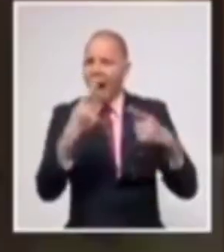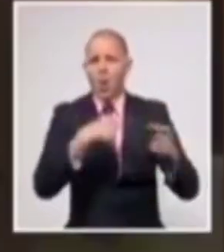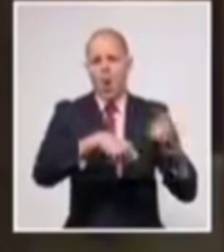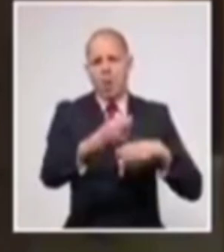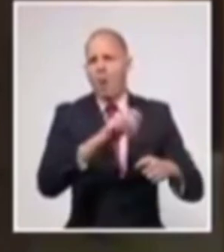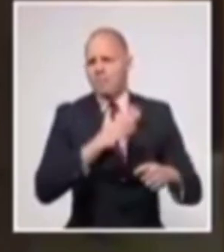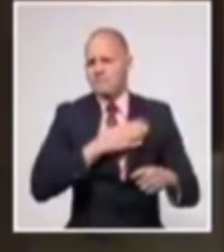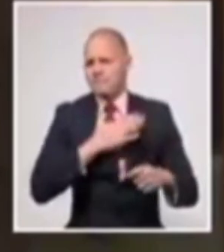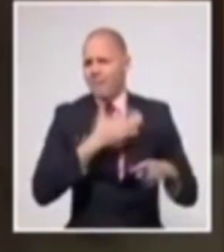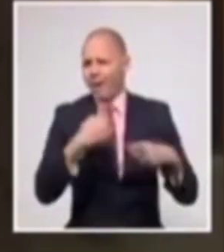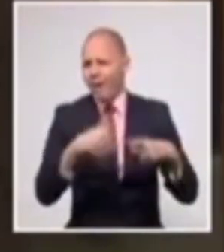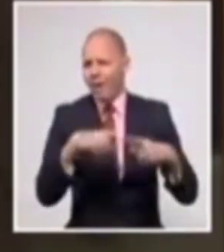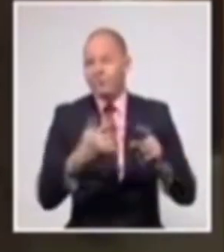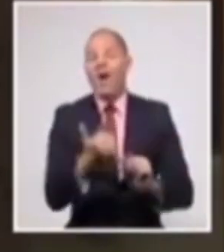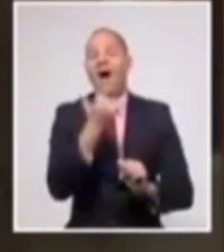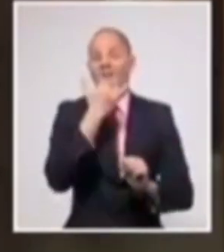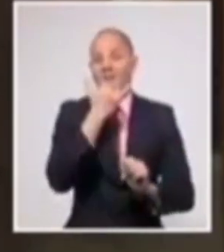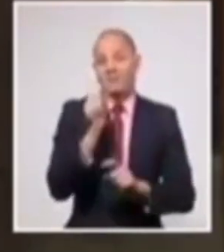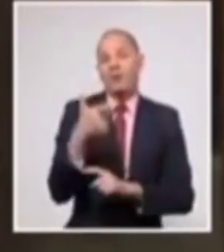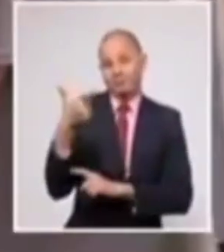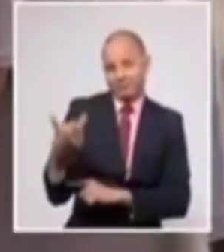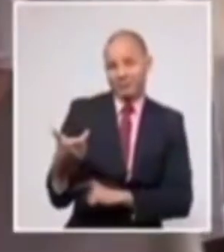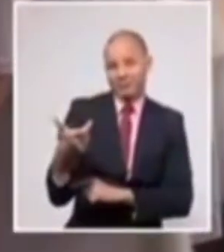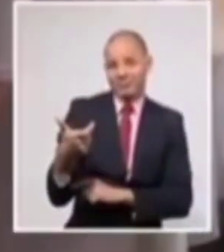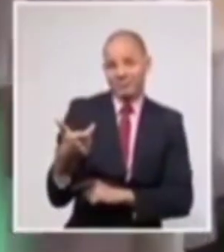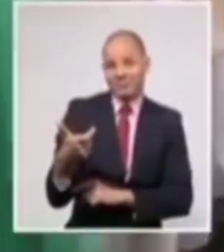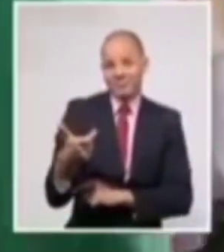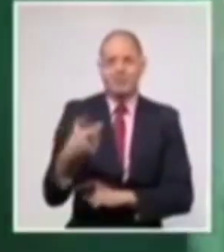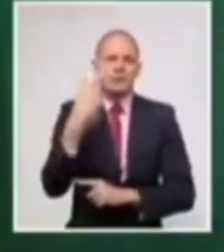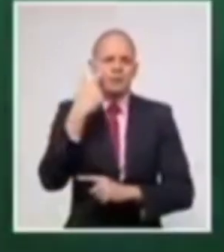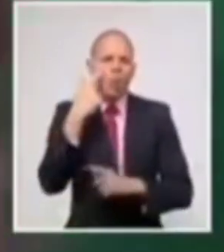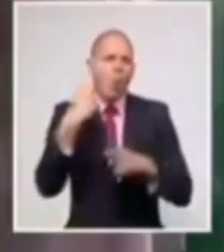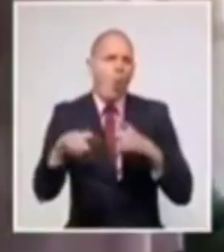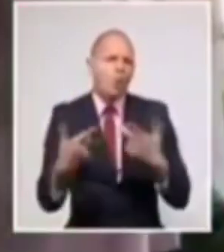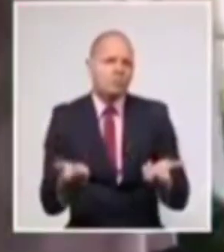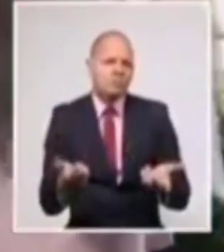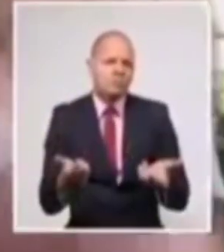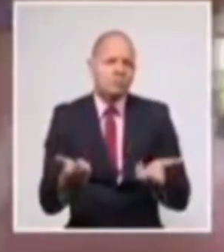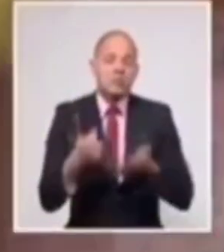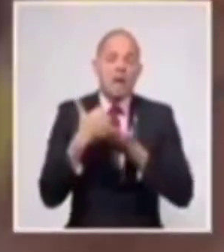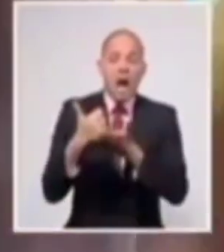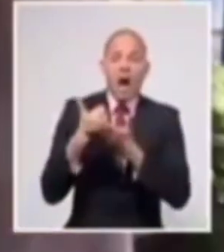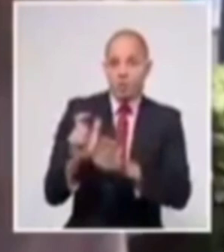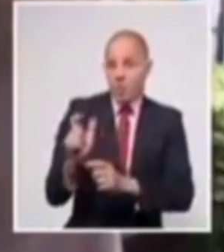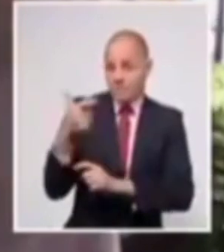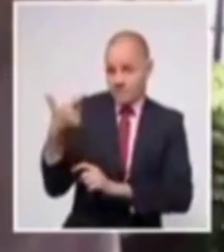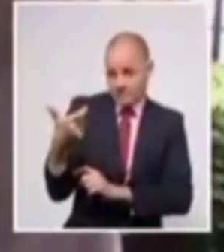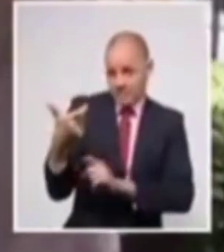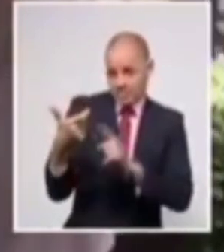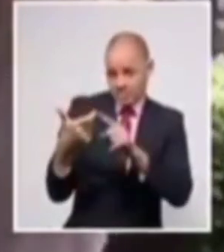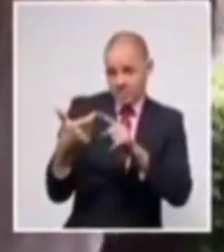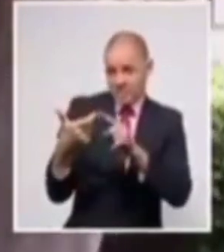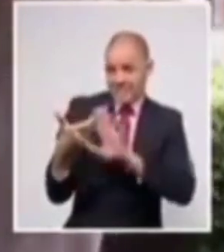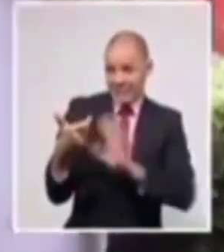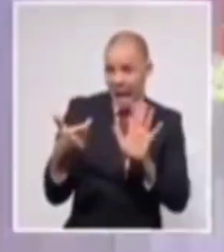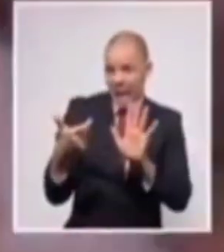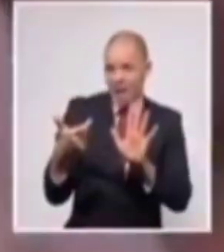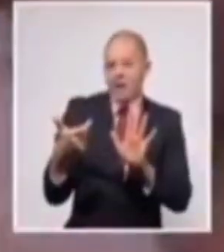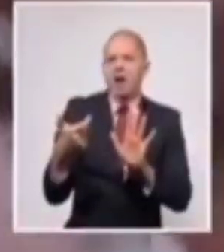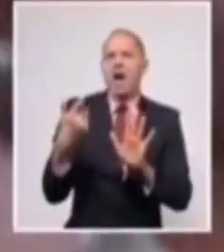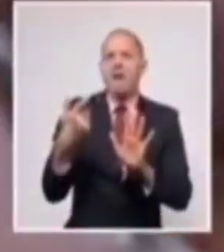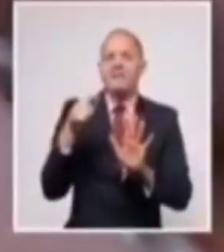también daña la estabilidad y poder adquisitivo de la moneda un escenario favorable para que el peso cubano pueda cumplir con sus funciones